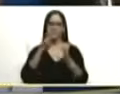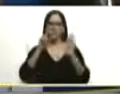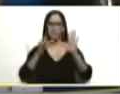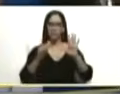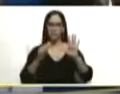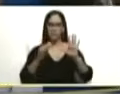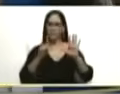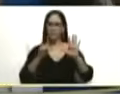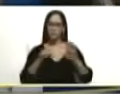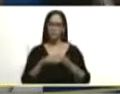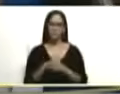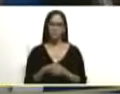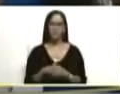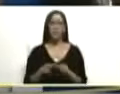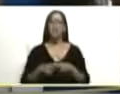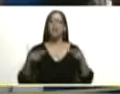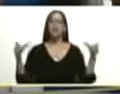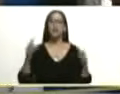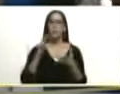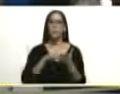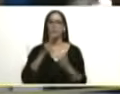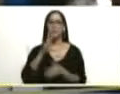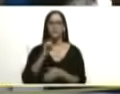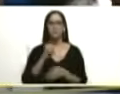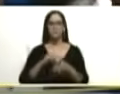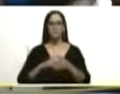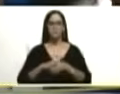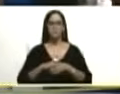2026-2027, largo plazo 2030.